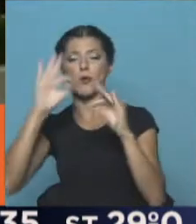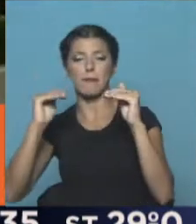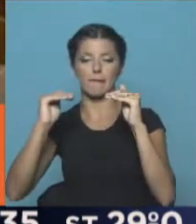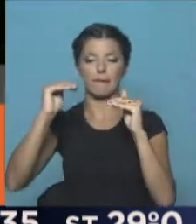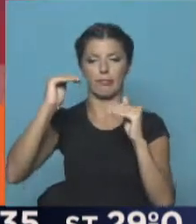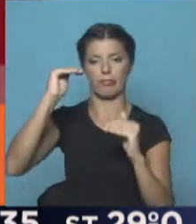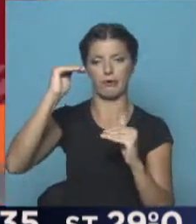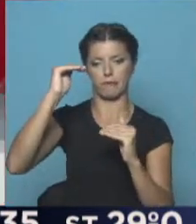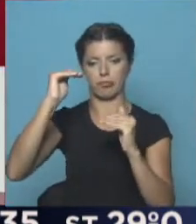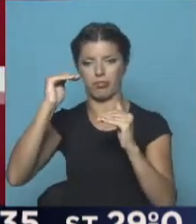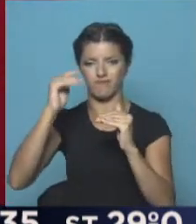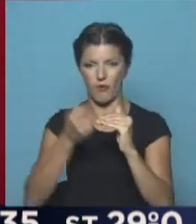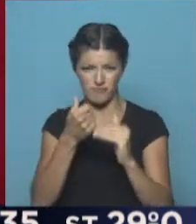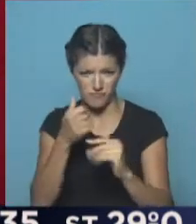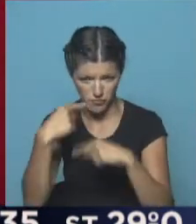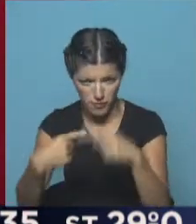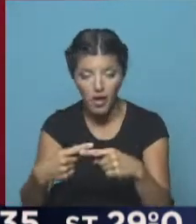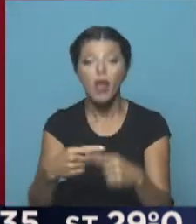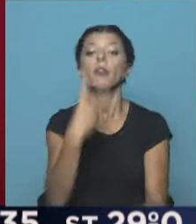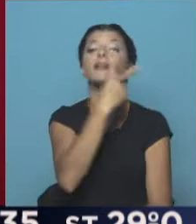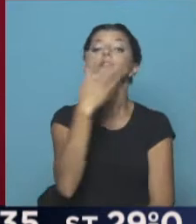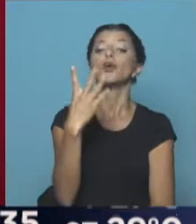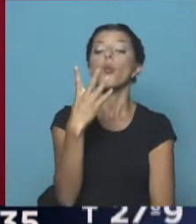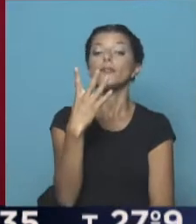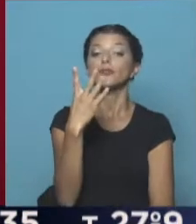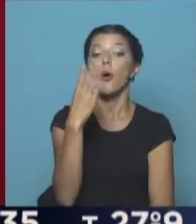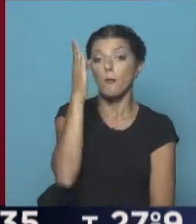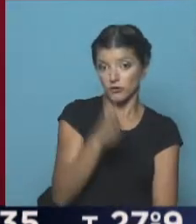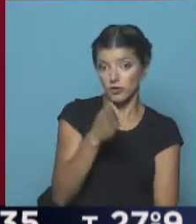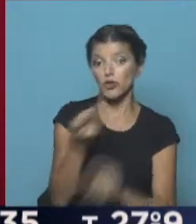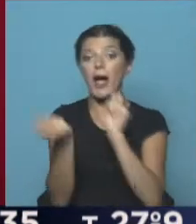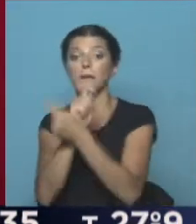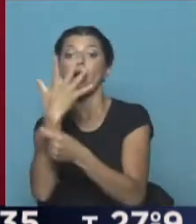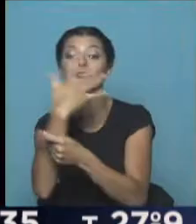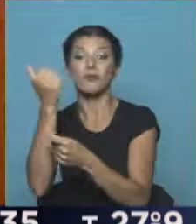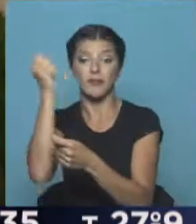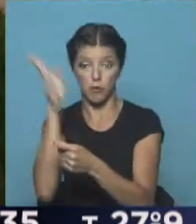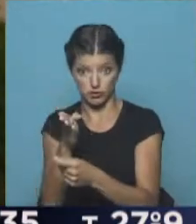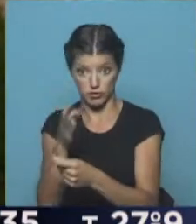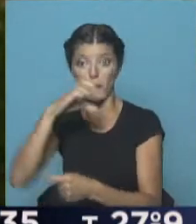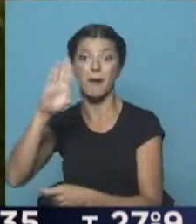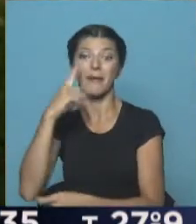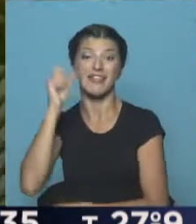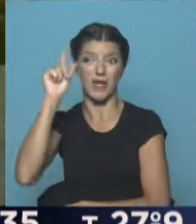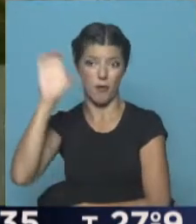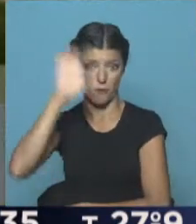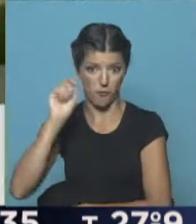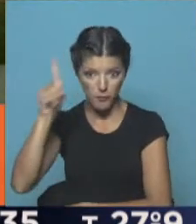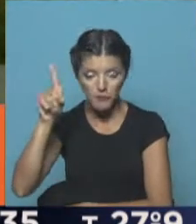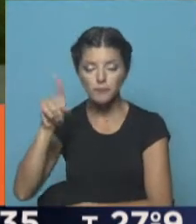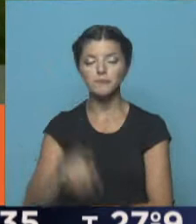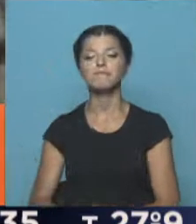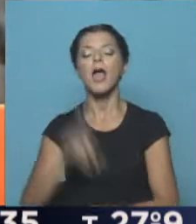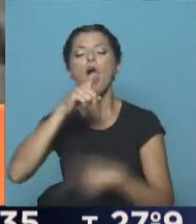pasó del 34 al 56 por ciento del pib y medio europeo la principal preocupación de los socios europeos